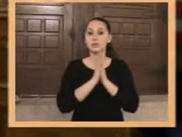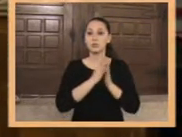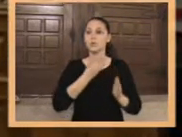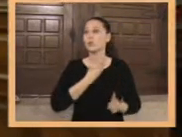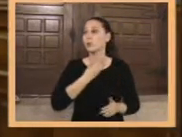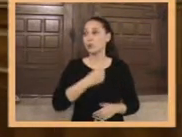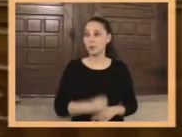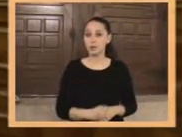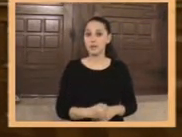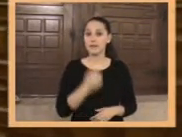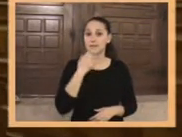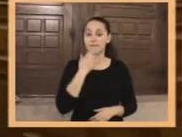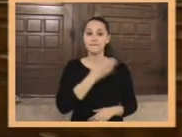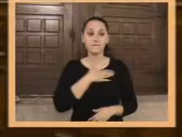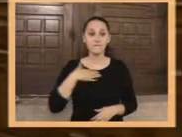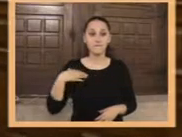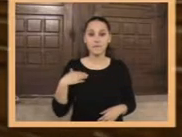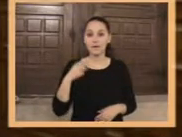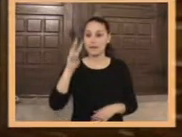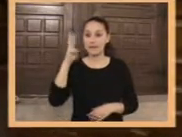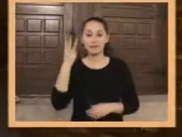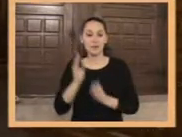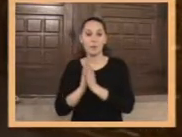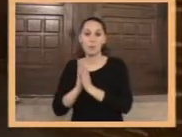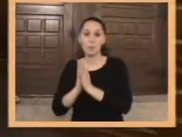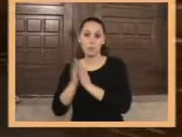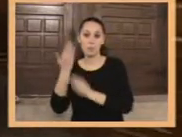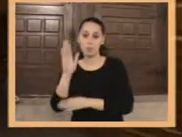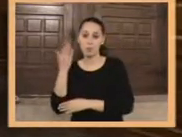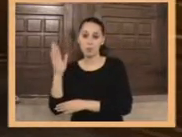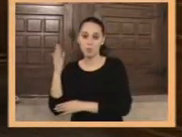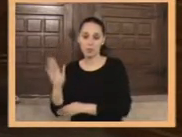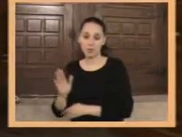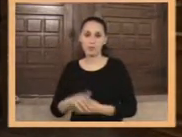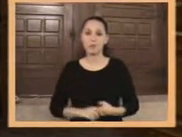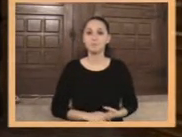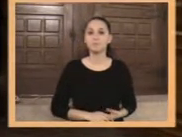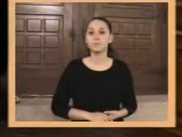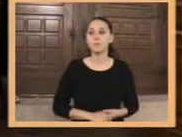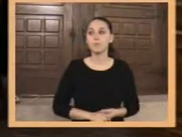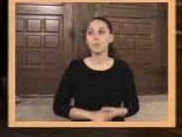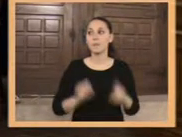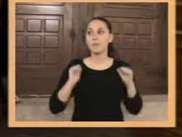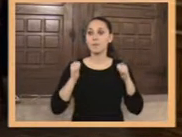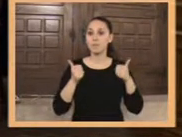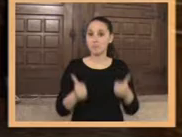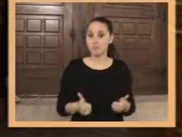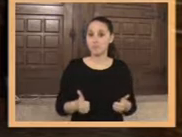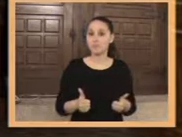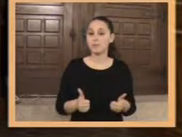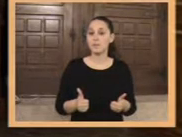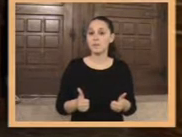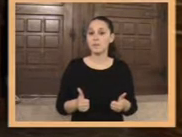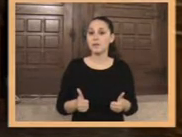pasamos directamente a las tres mociones. Comenzamos por la primera que se ha presentado en tiempo,